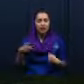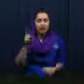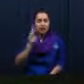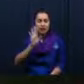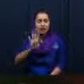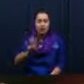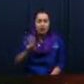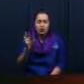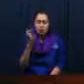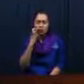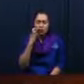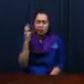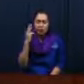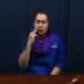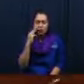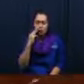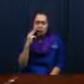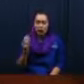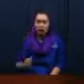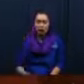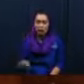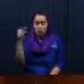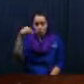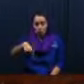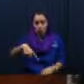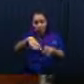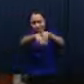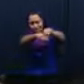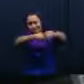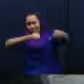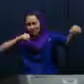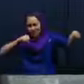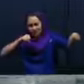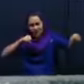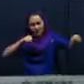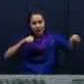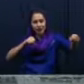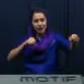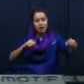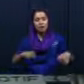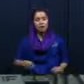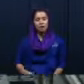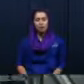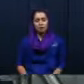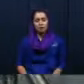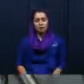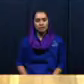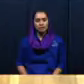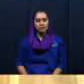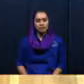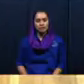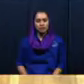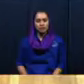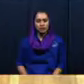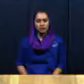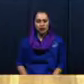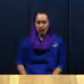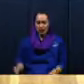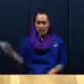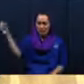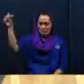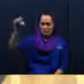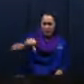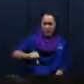hoy. Se rompe hoy el cordón umbilical. La maldición